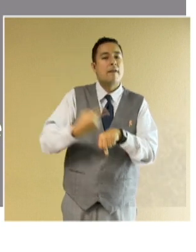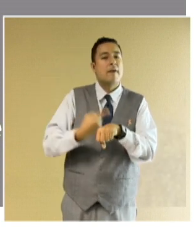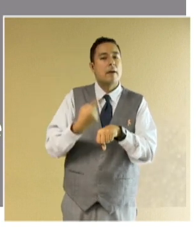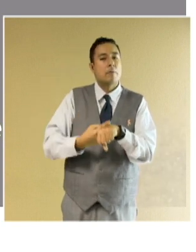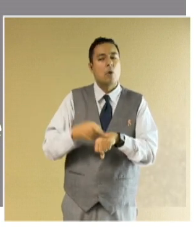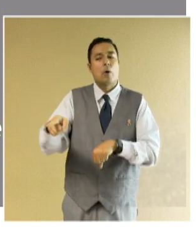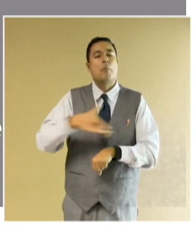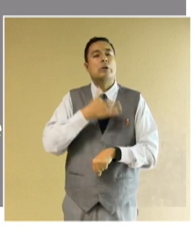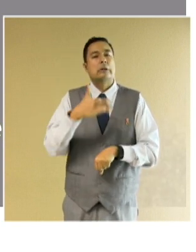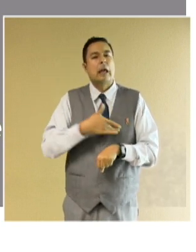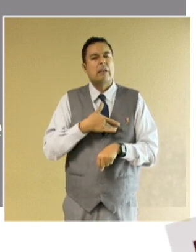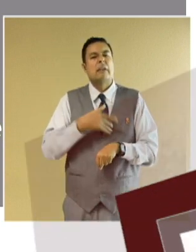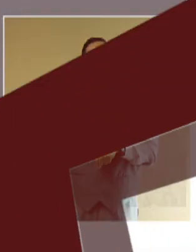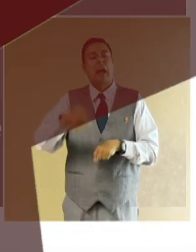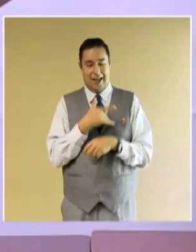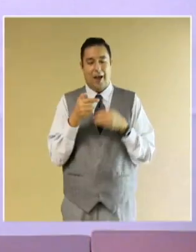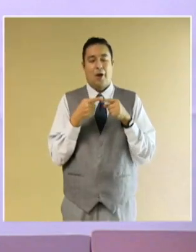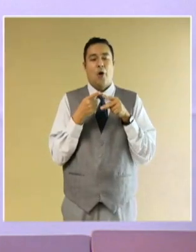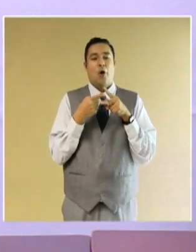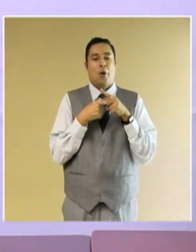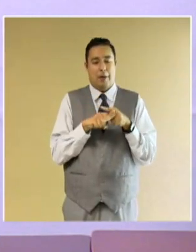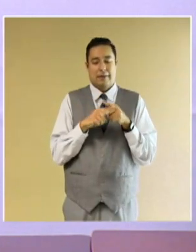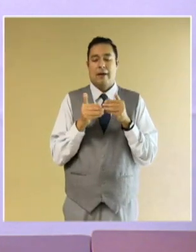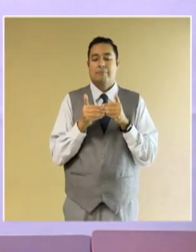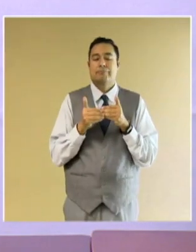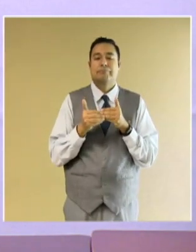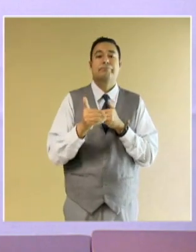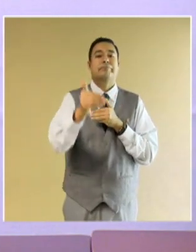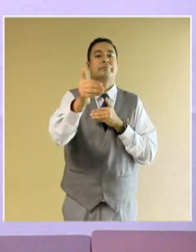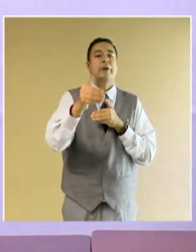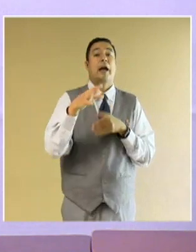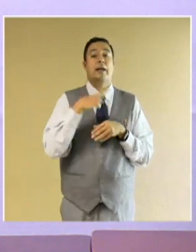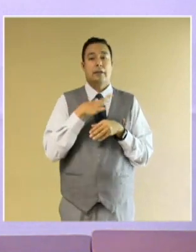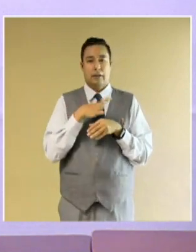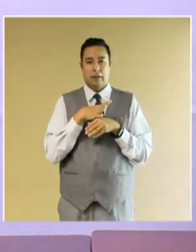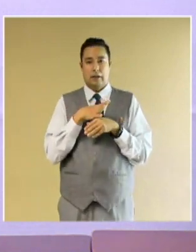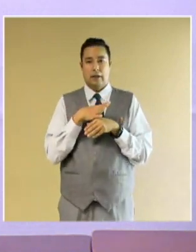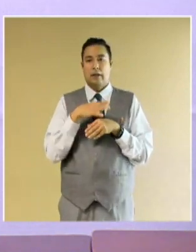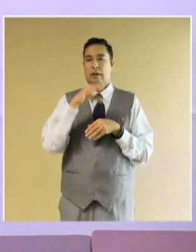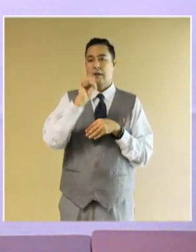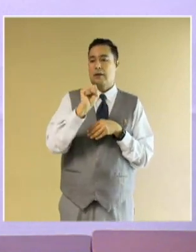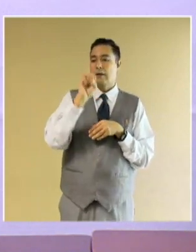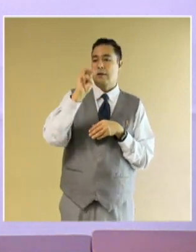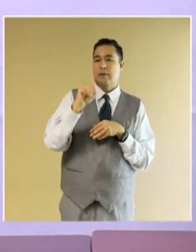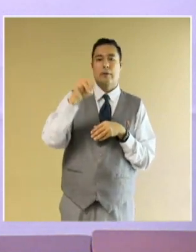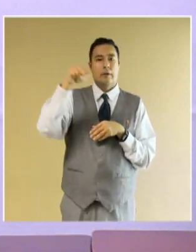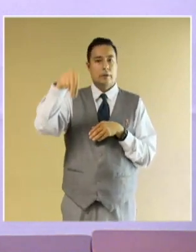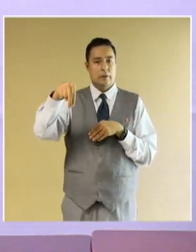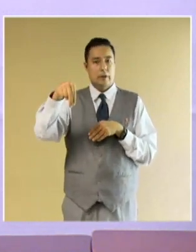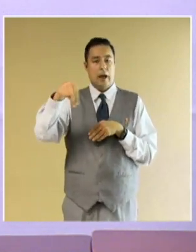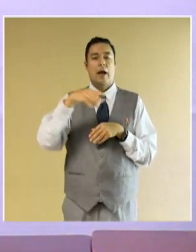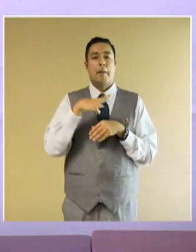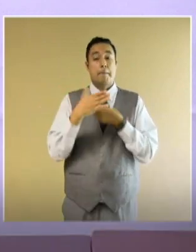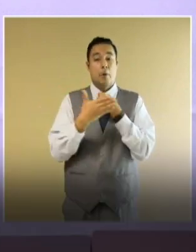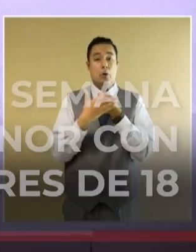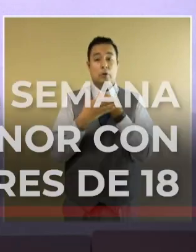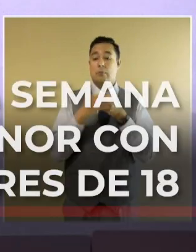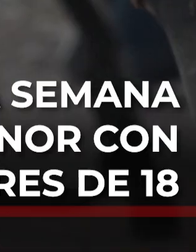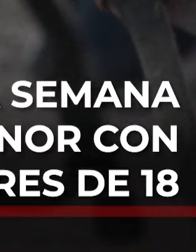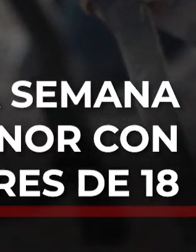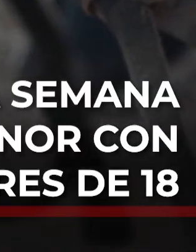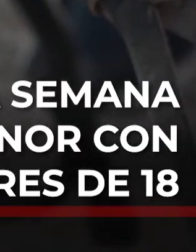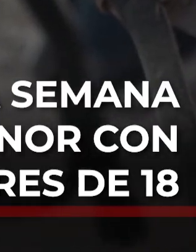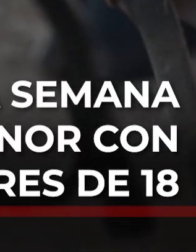y síntomas que el pequeño tiene sobre la segunda dosis de la vacuna de astrazéneca para el sector de 18 a 29 años de edad en los